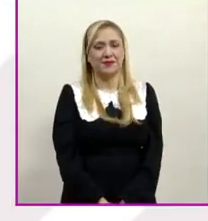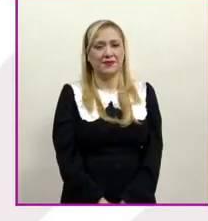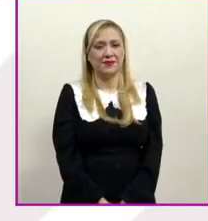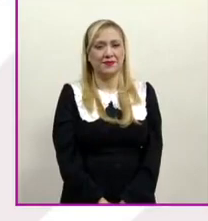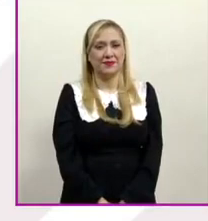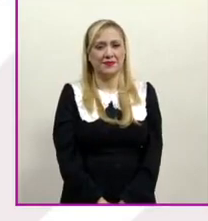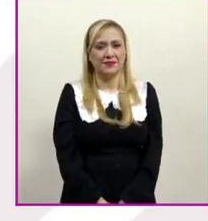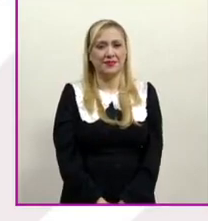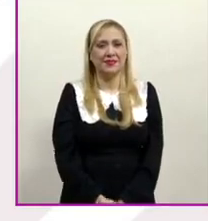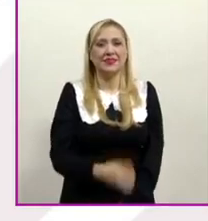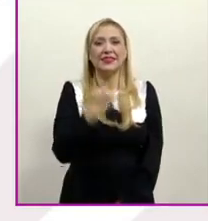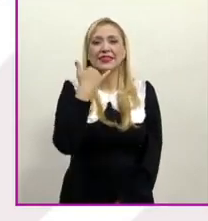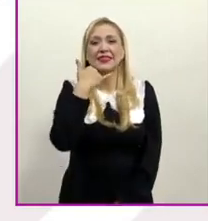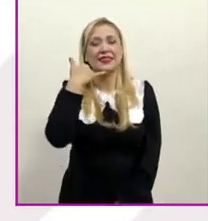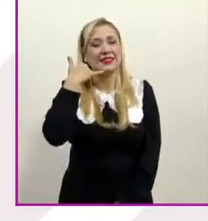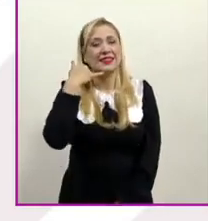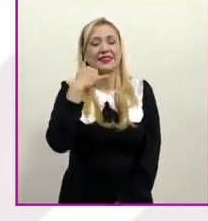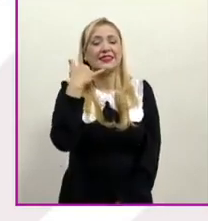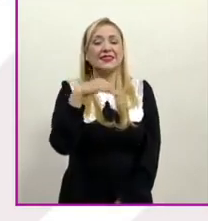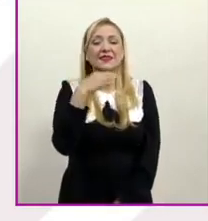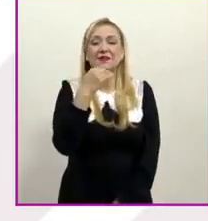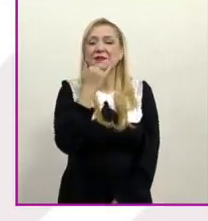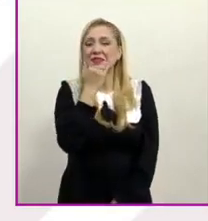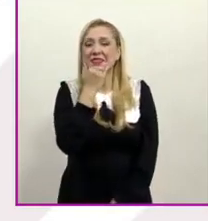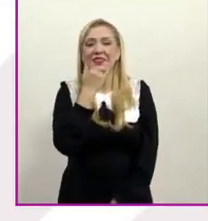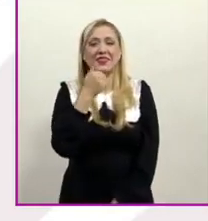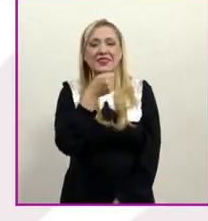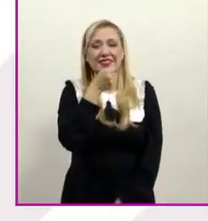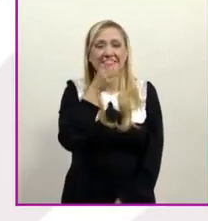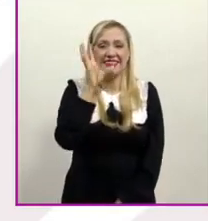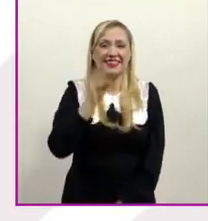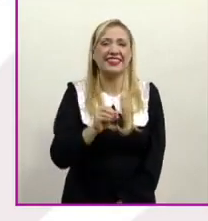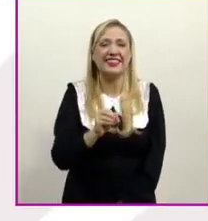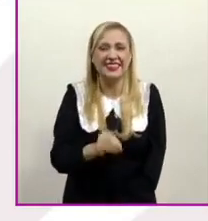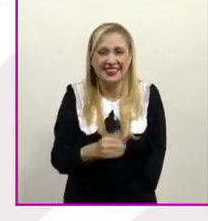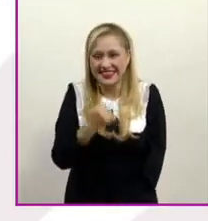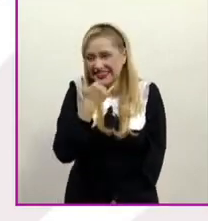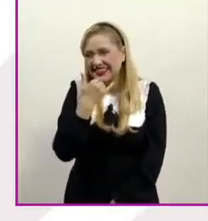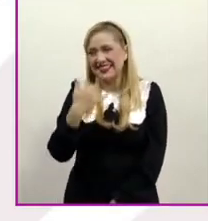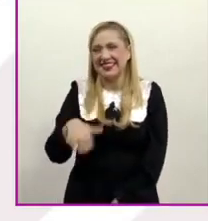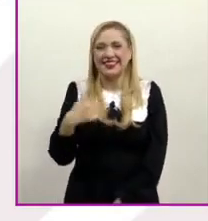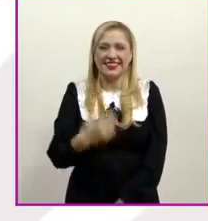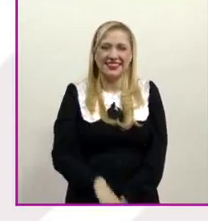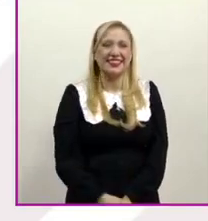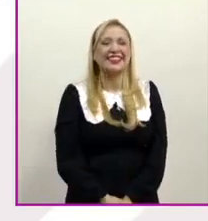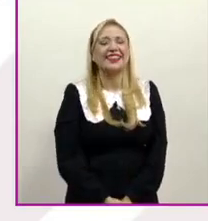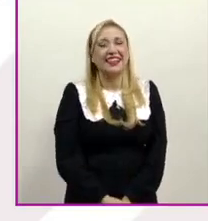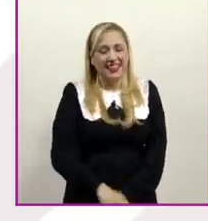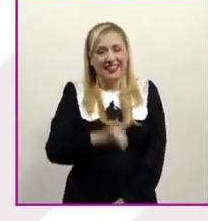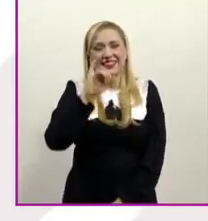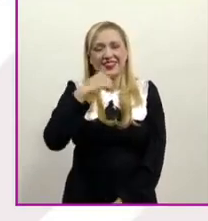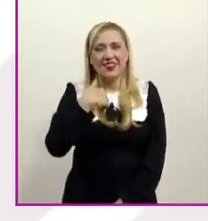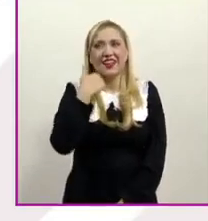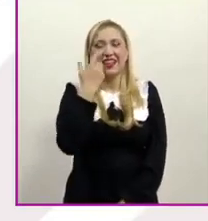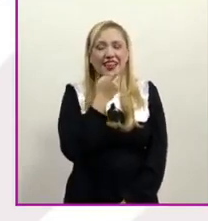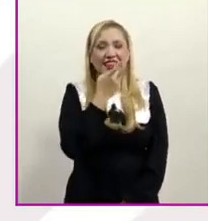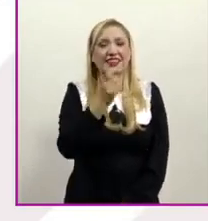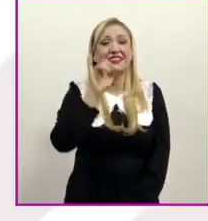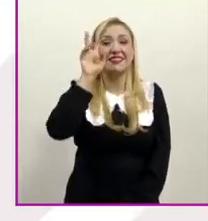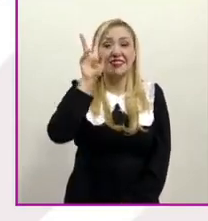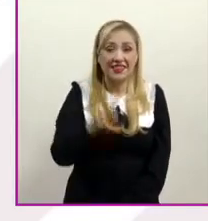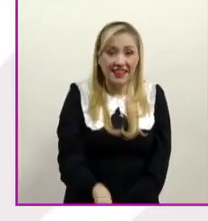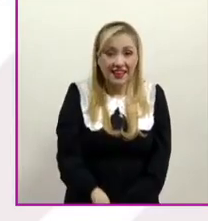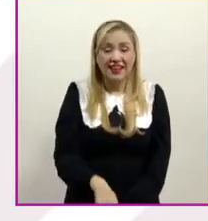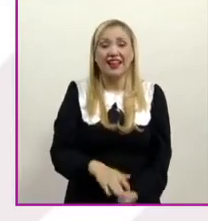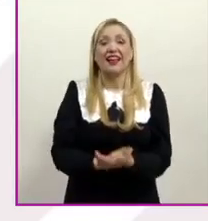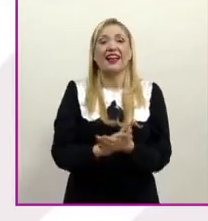Tienes tu micro apagado, Geraldina. Ay, perdóname, gracias. Gracias. No, es que justo quería yo decir que justo, ¿no? A